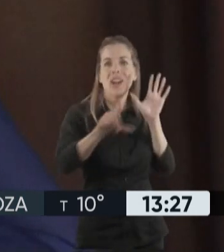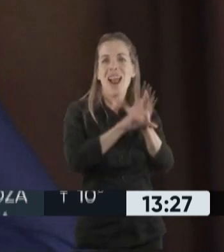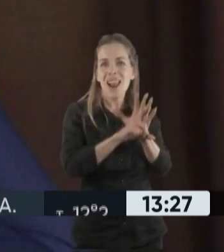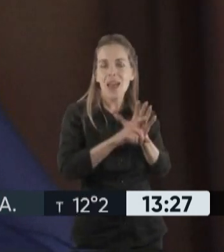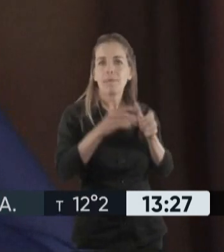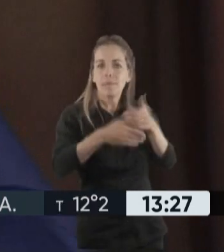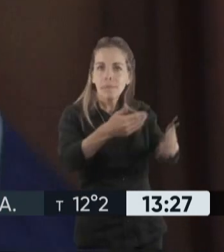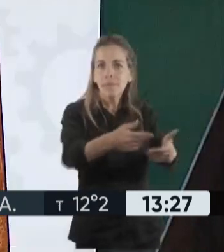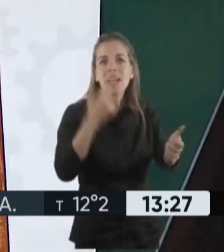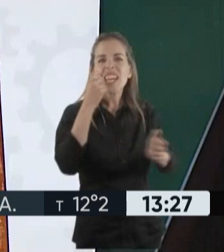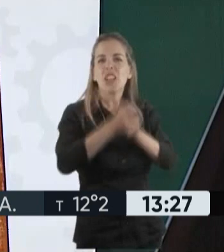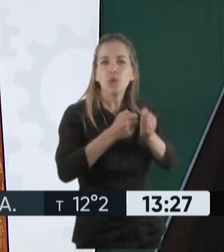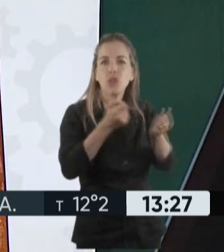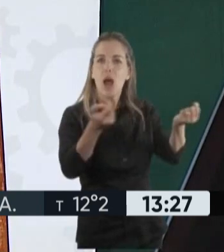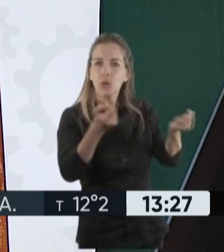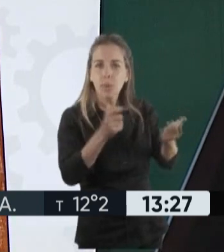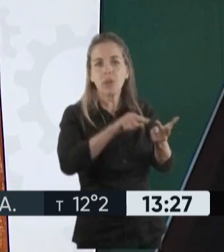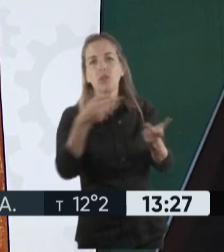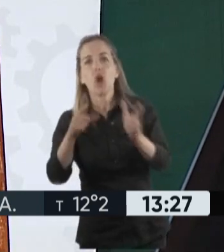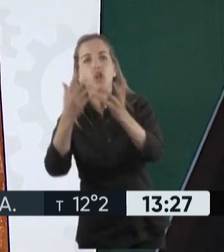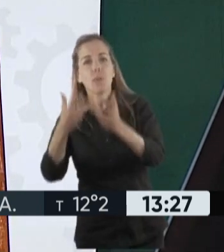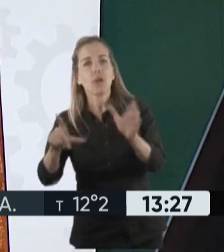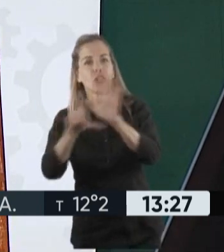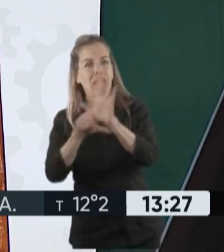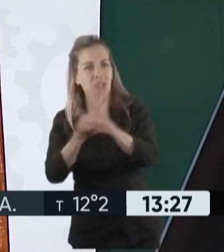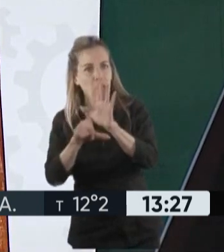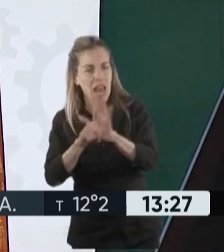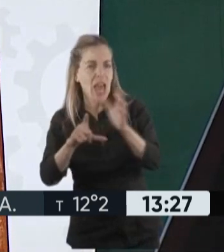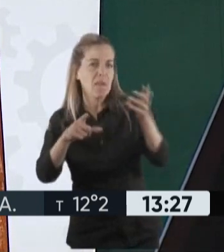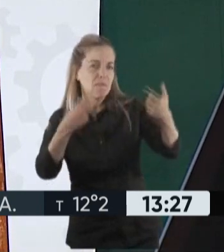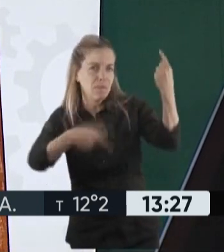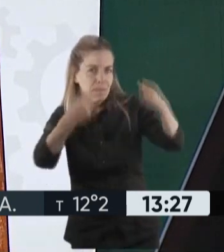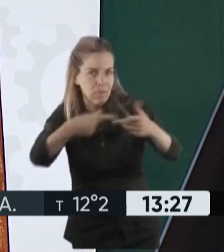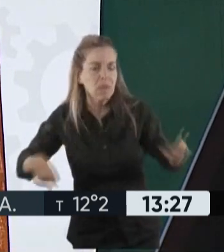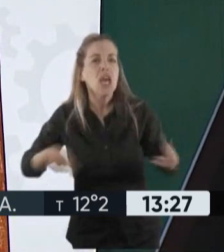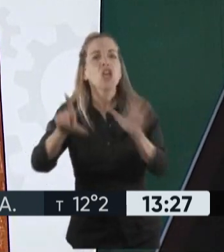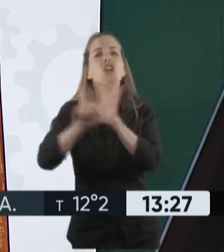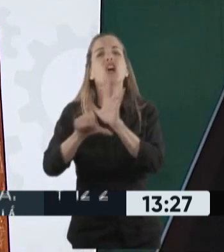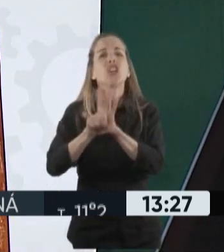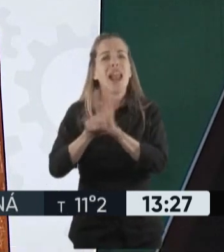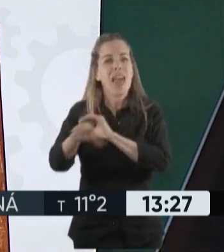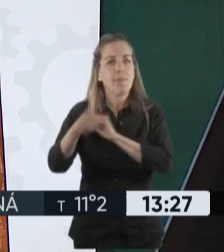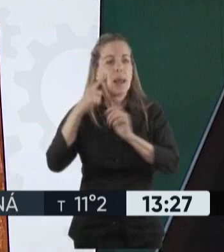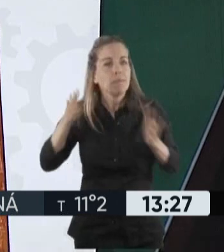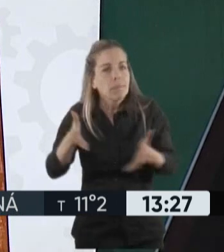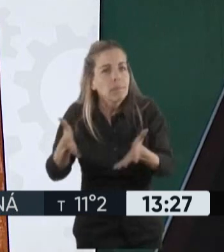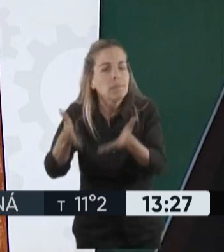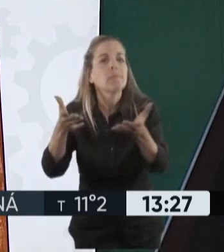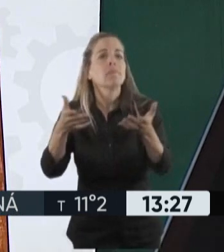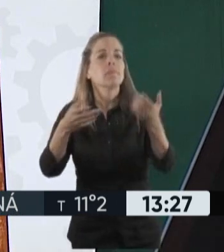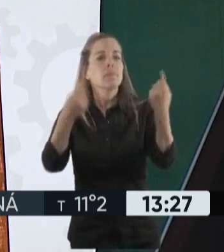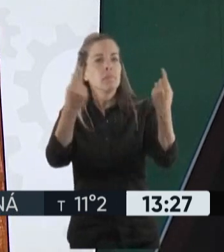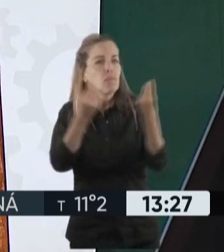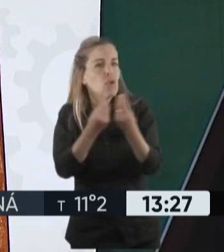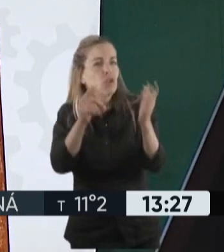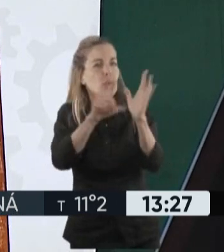industria automotriz, otra ley para desarrollar la electromovilidad, otra ley para promover el compre nacional, otra